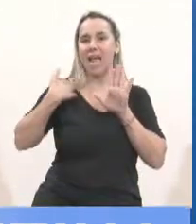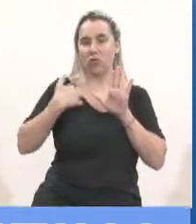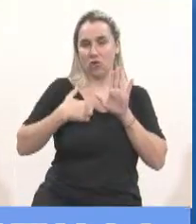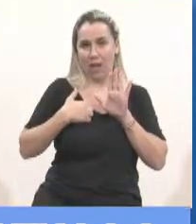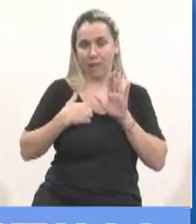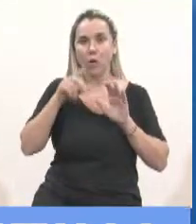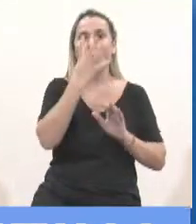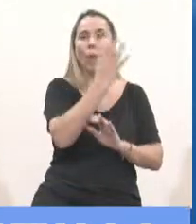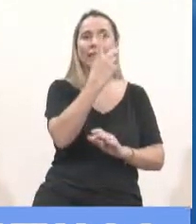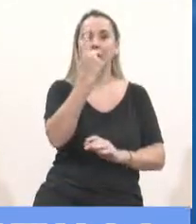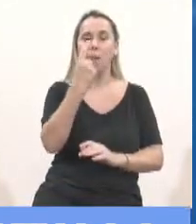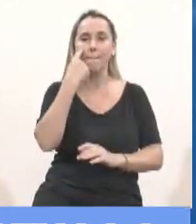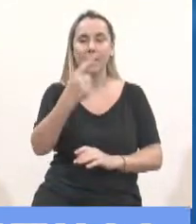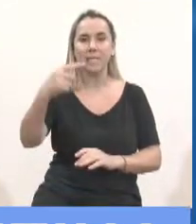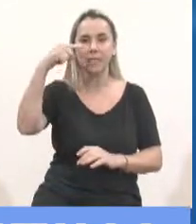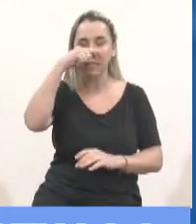y son